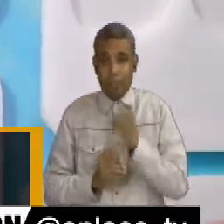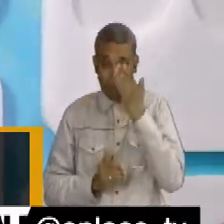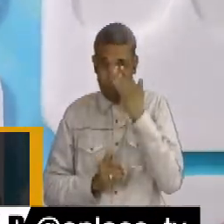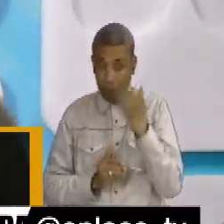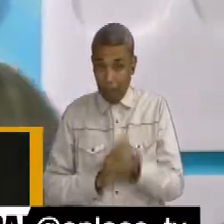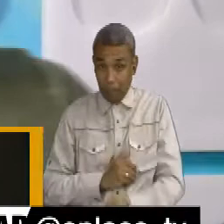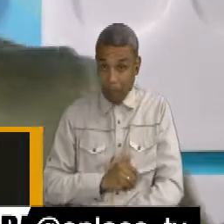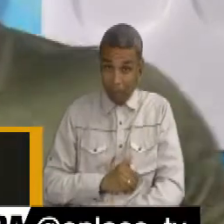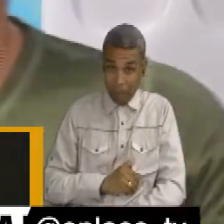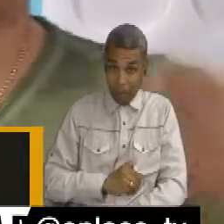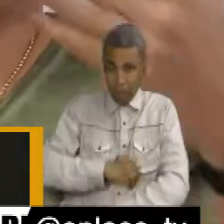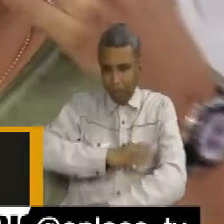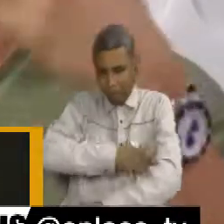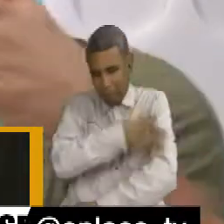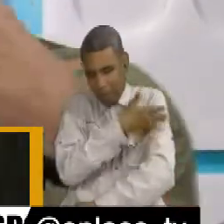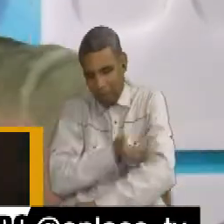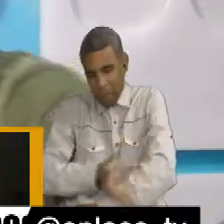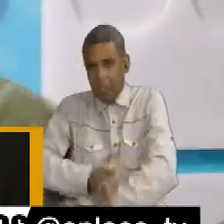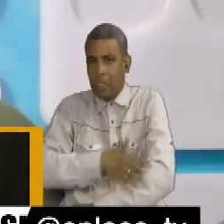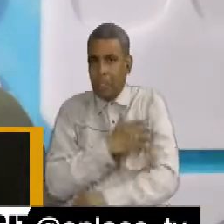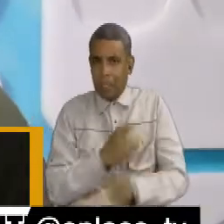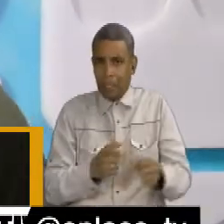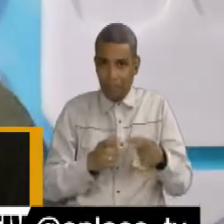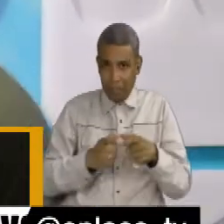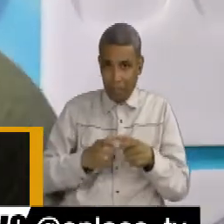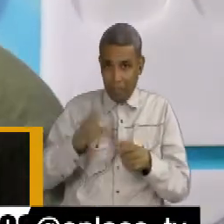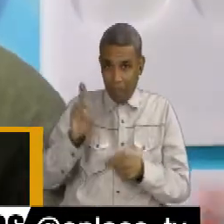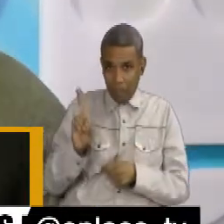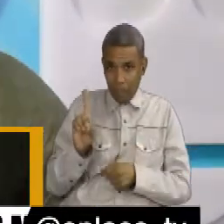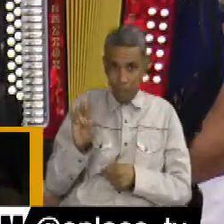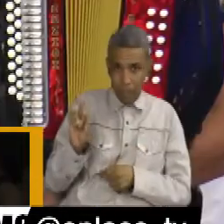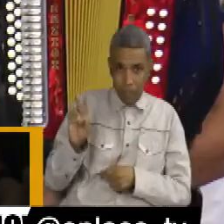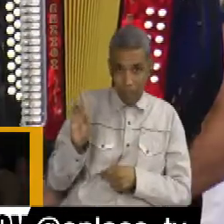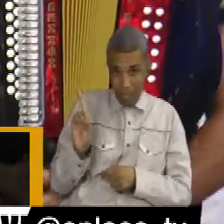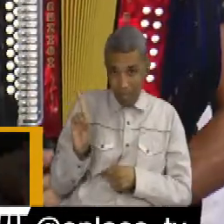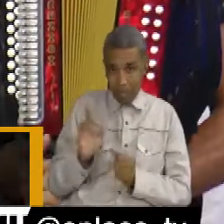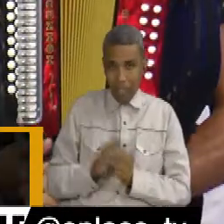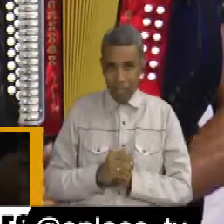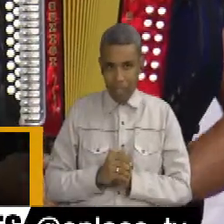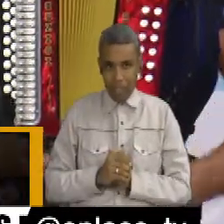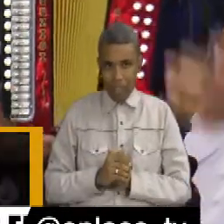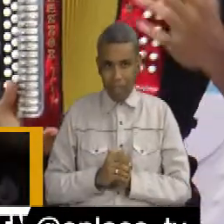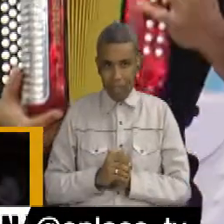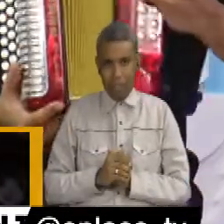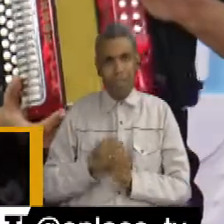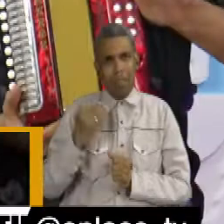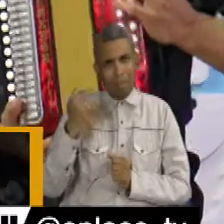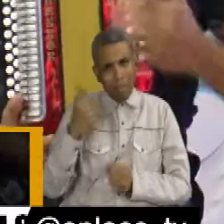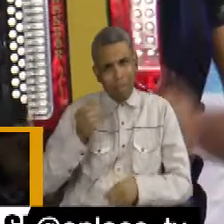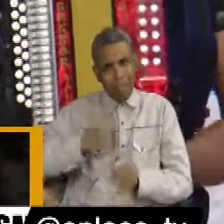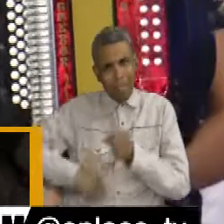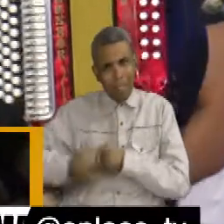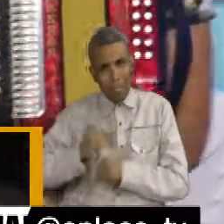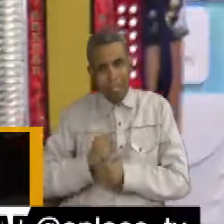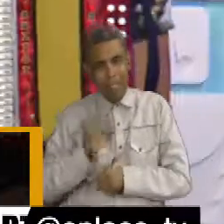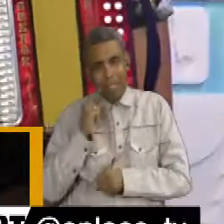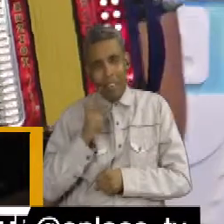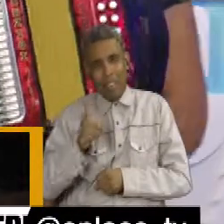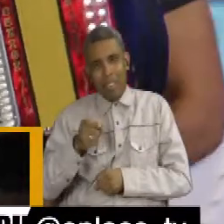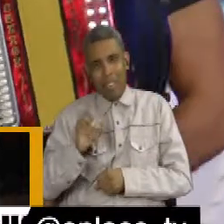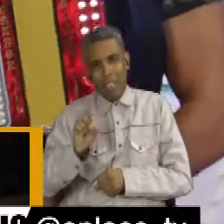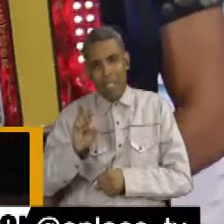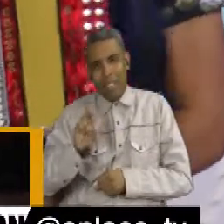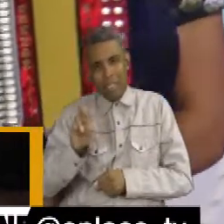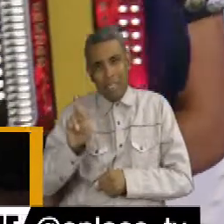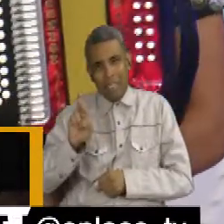nuestro álbum más recién, en Victoria, se titula, después de la canción El Gorrero, que fue un éxito rotundo en toda la costa.